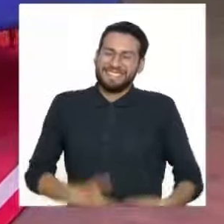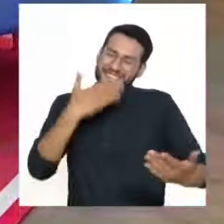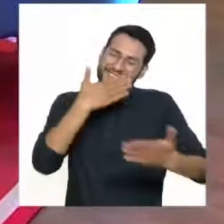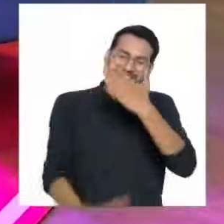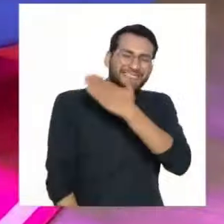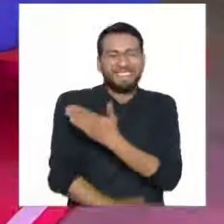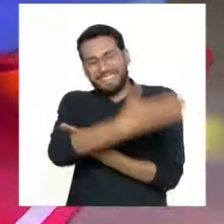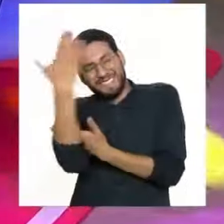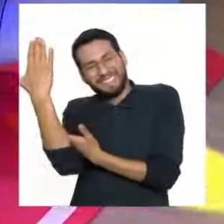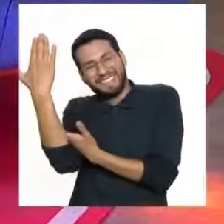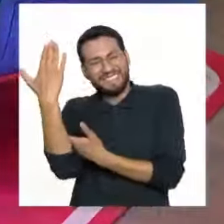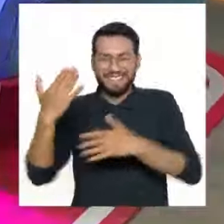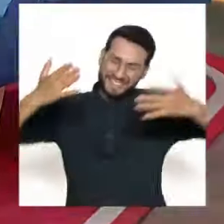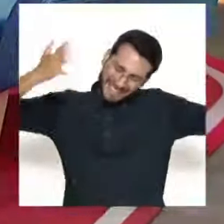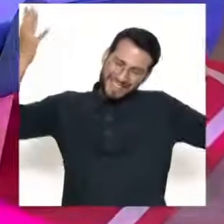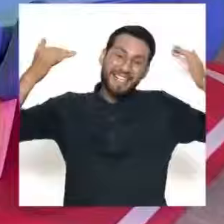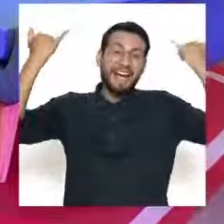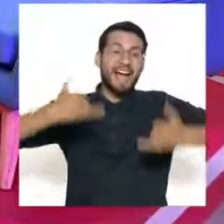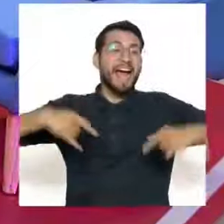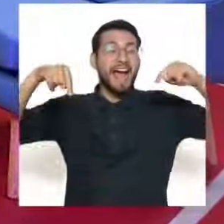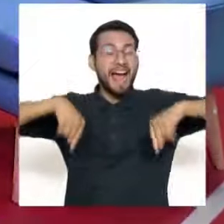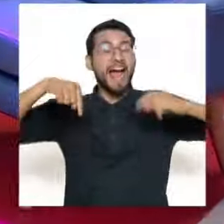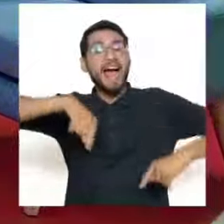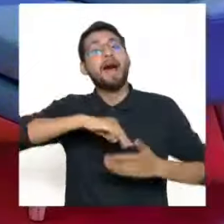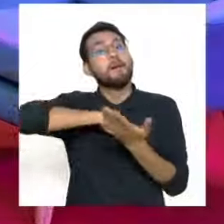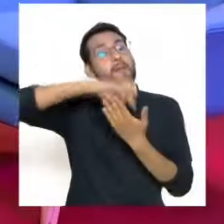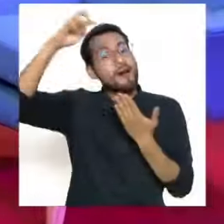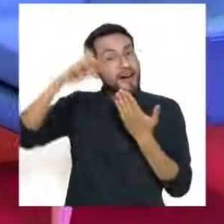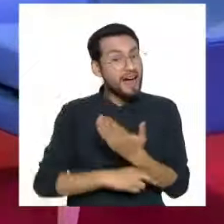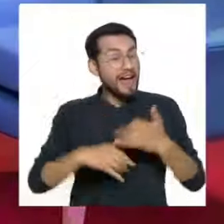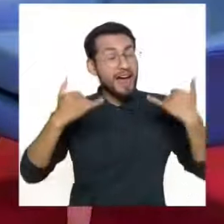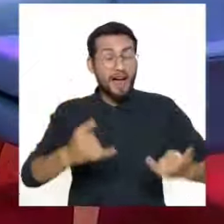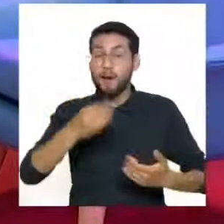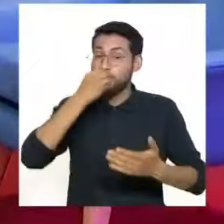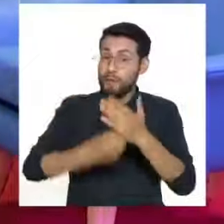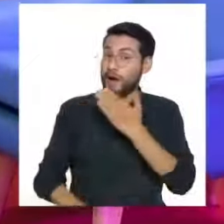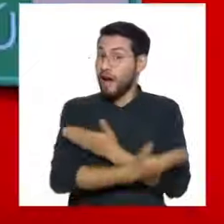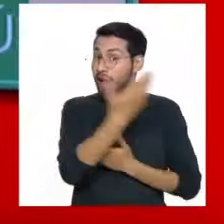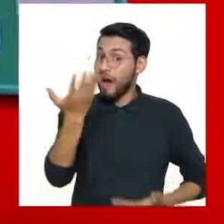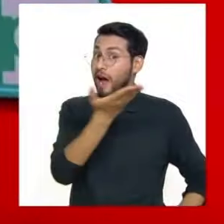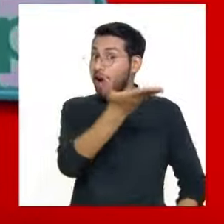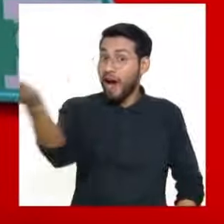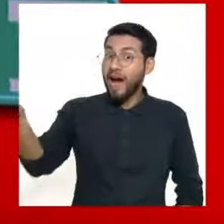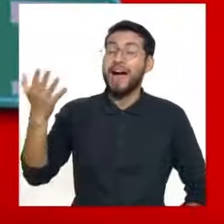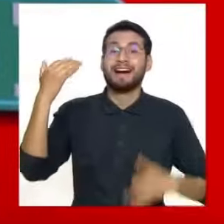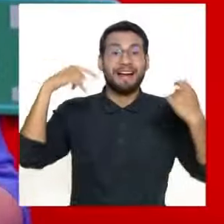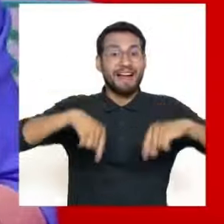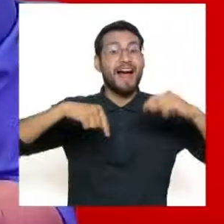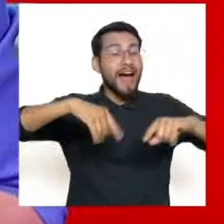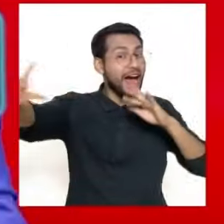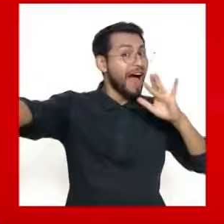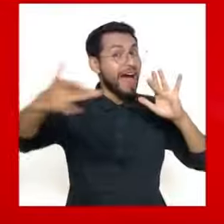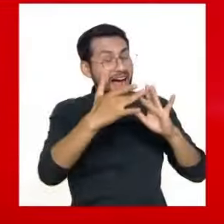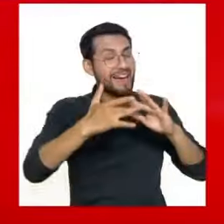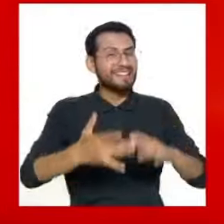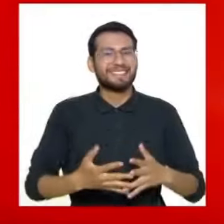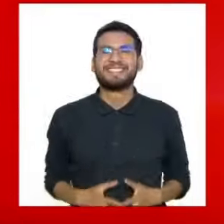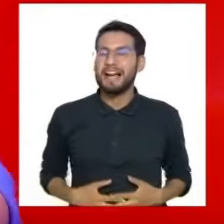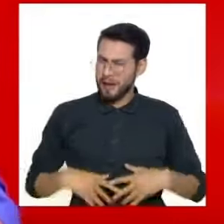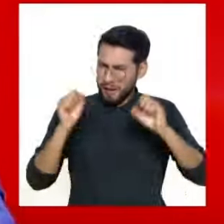Buenos días arrancamos ya el programa Buenos días a todo el mundo quea